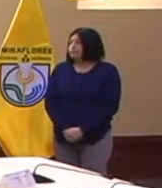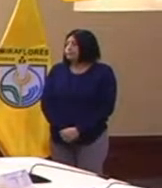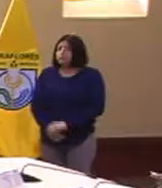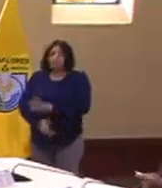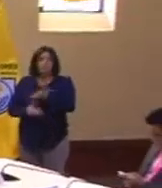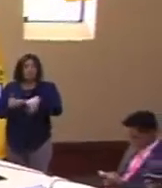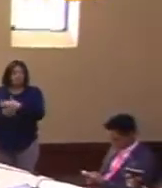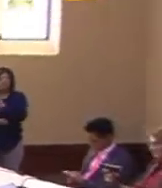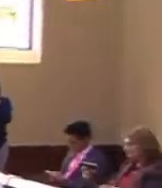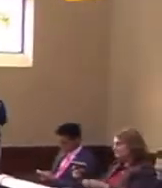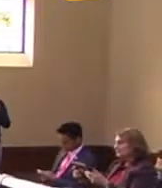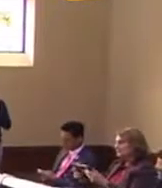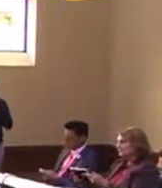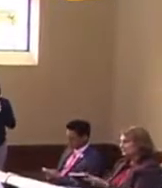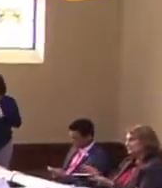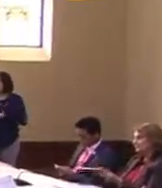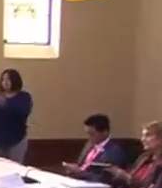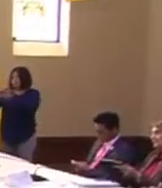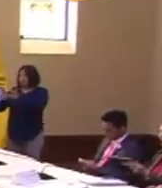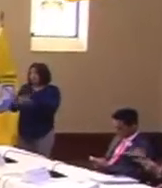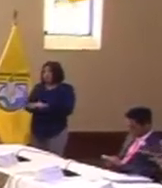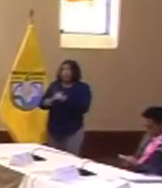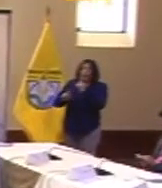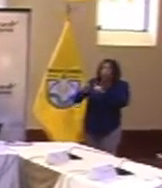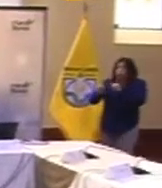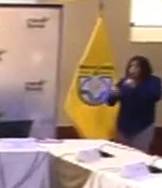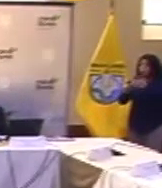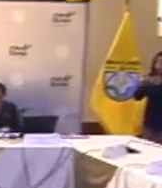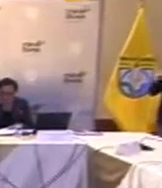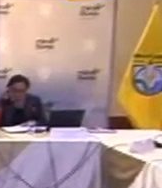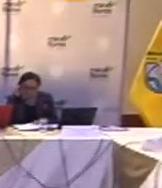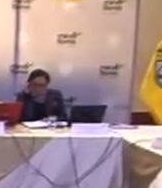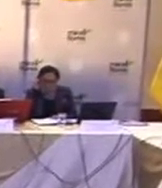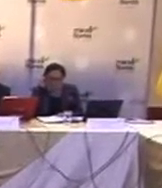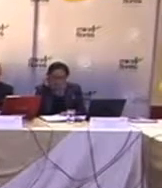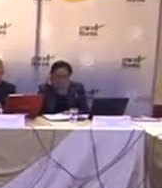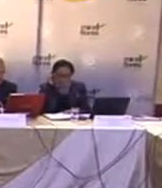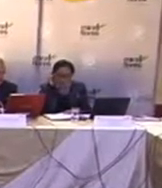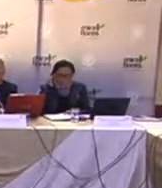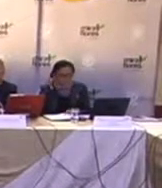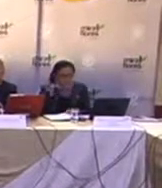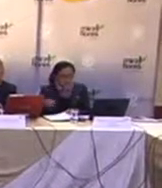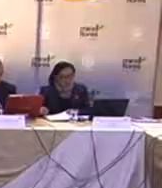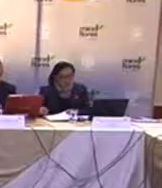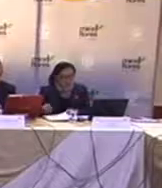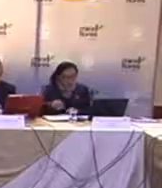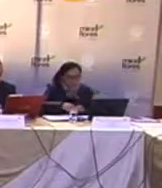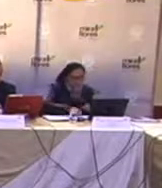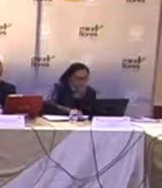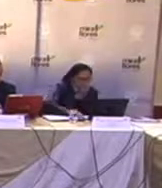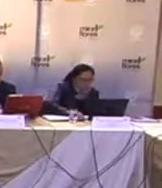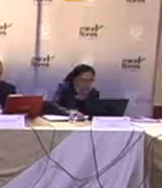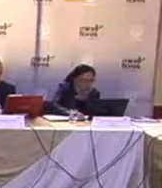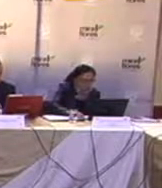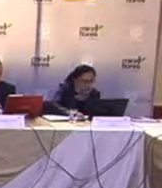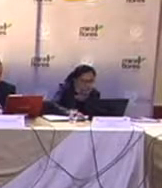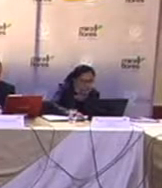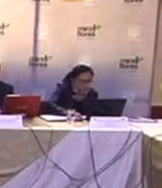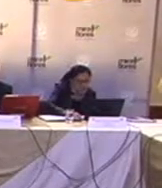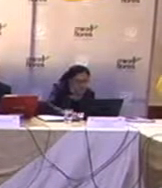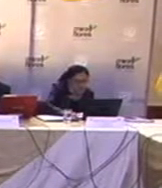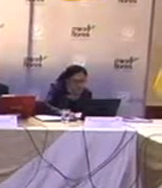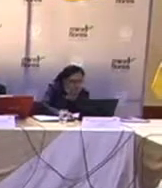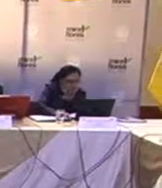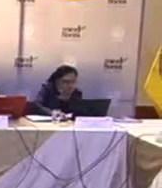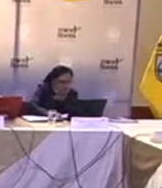2016. Todos ustedes han recibido el acta. Si hay alguna observación, no habiendo observaciones sobre la misma, vamos a proceder a